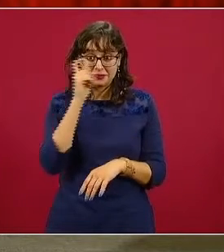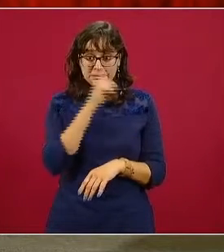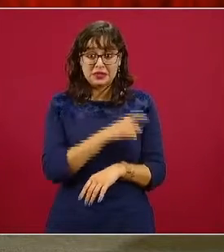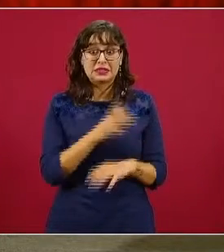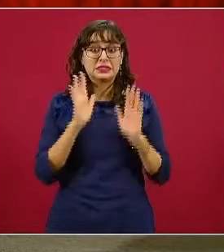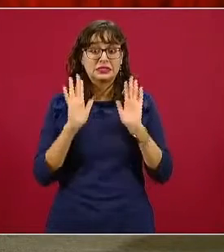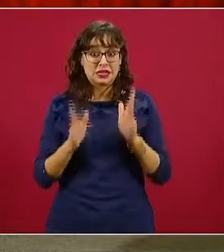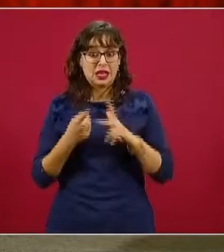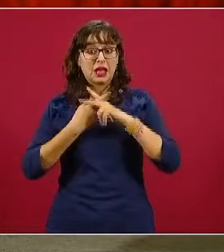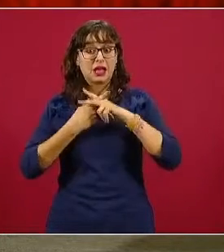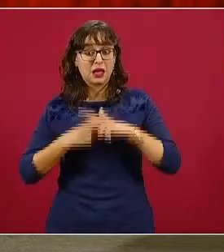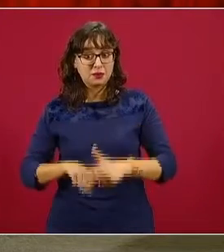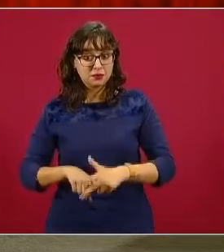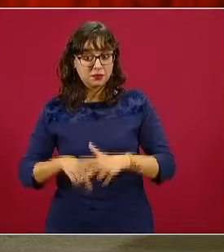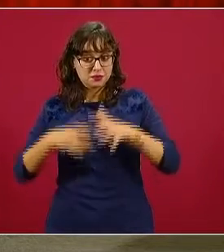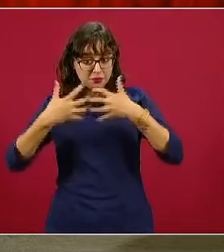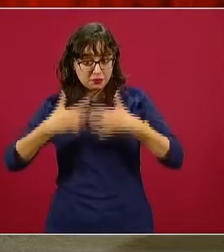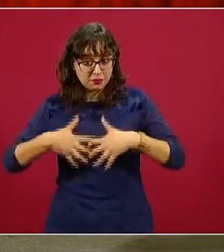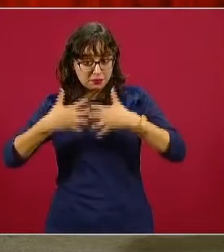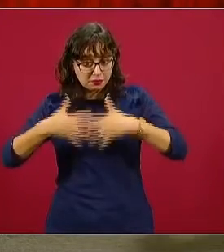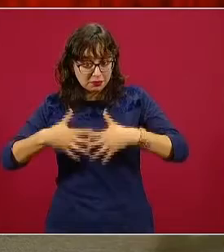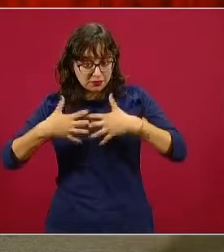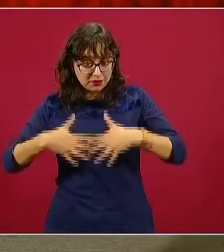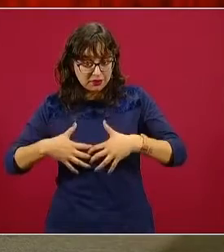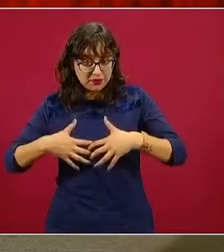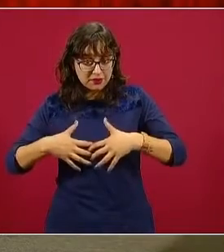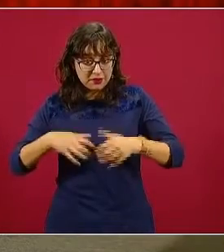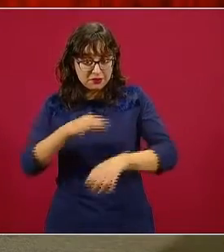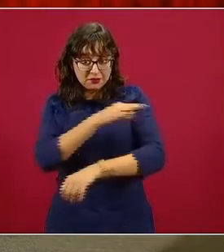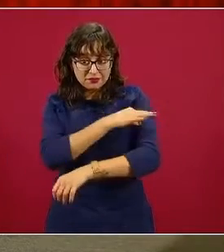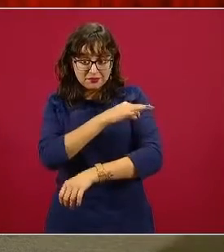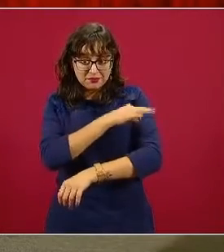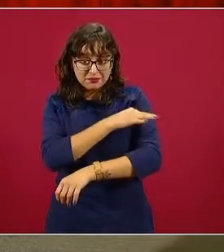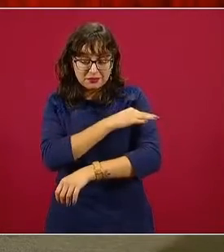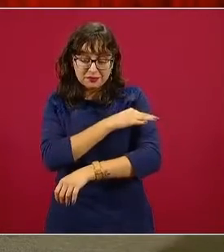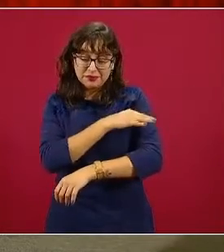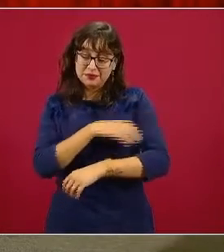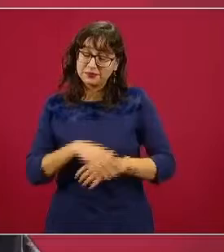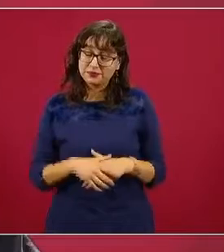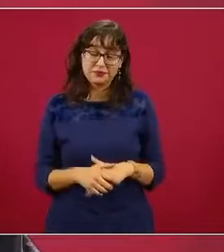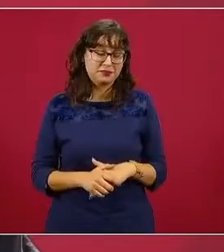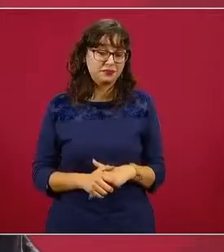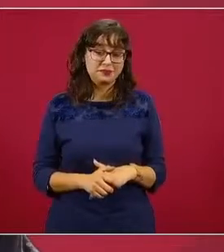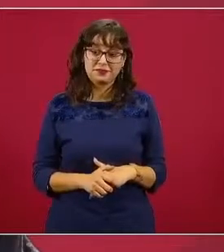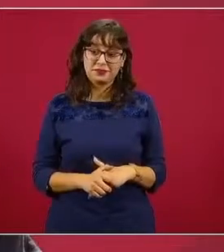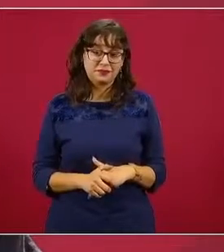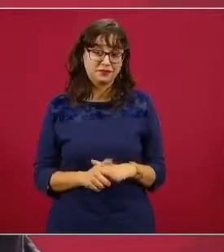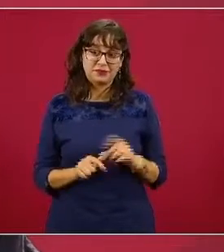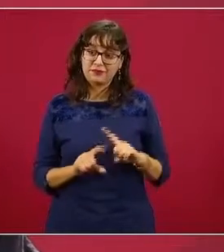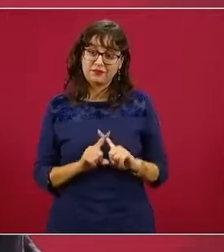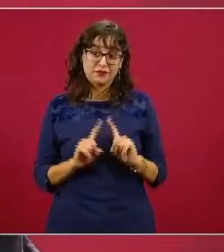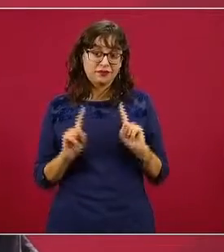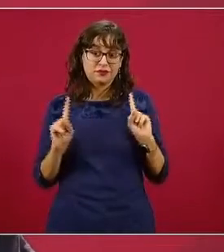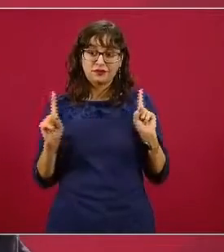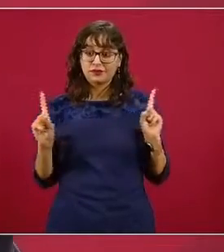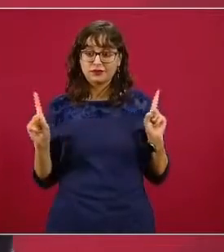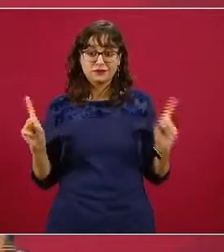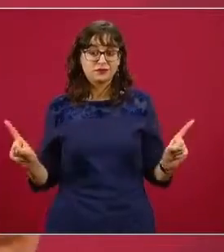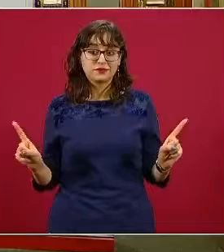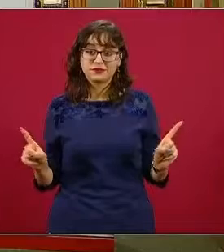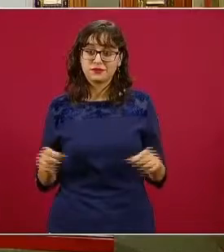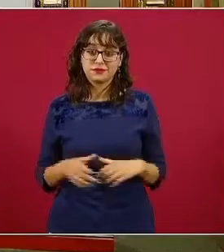la vacuna, que lo vi así planteado en las noticias. Se habla de algo que es muy diferente, muy